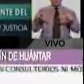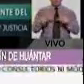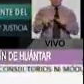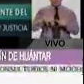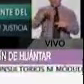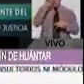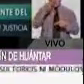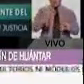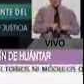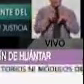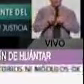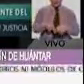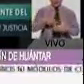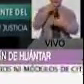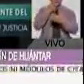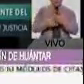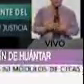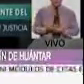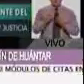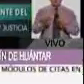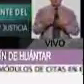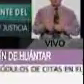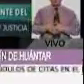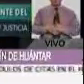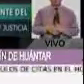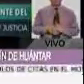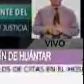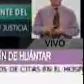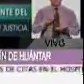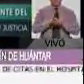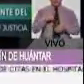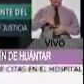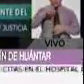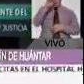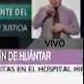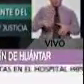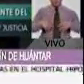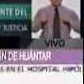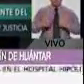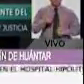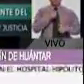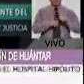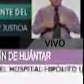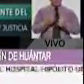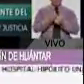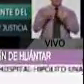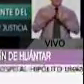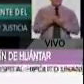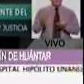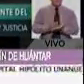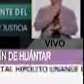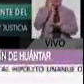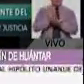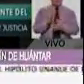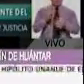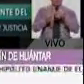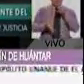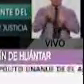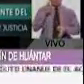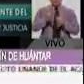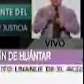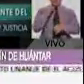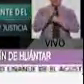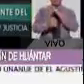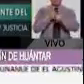¿Ya han evaluado la circunstancia de que el Perú podría sufrir algunas repercusiones legales, no solo legales,